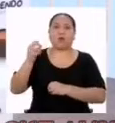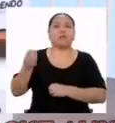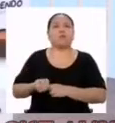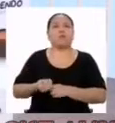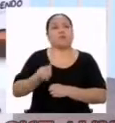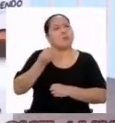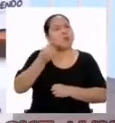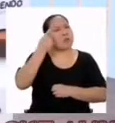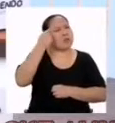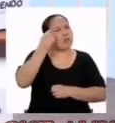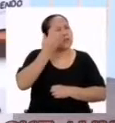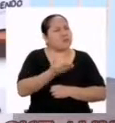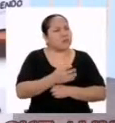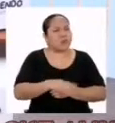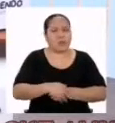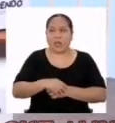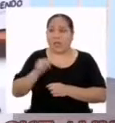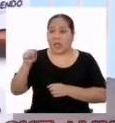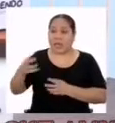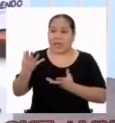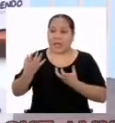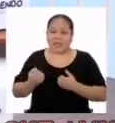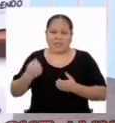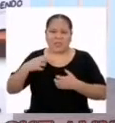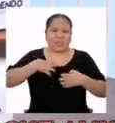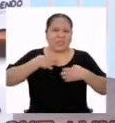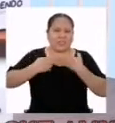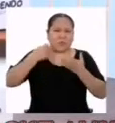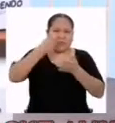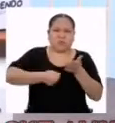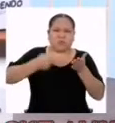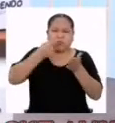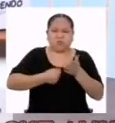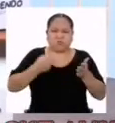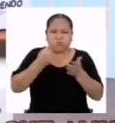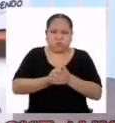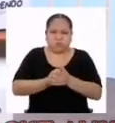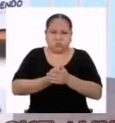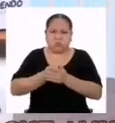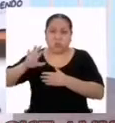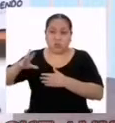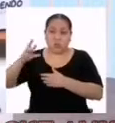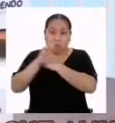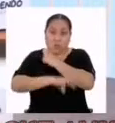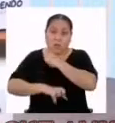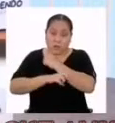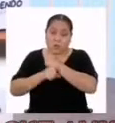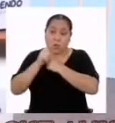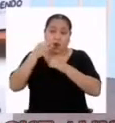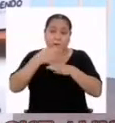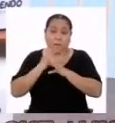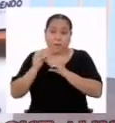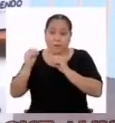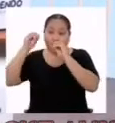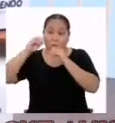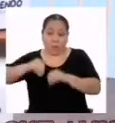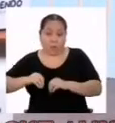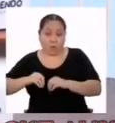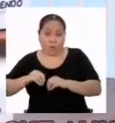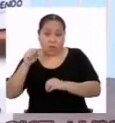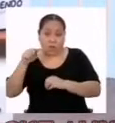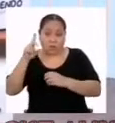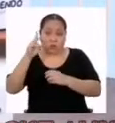protestar por la situación en que están las niñas de su país. Y una forma de hacerlo era a través de su blog, porque lo lee mucha